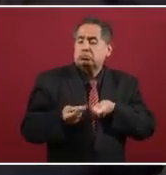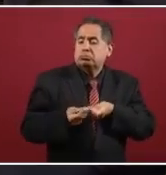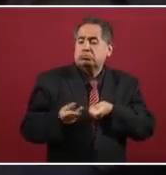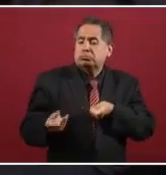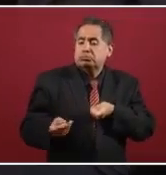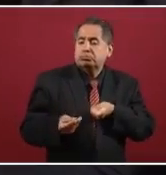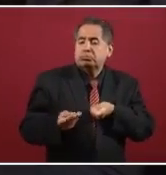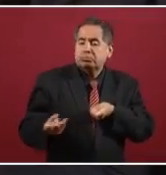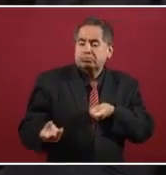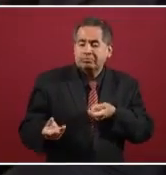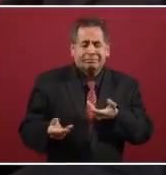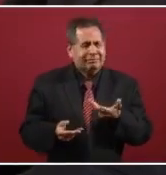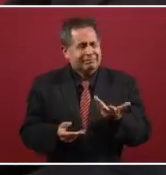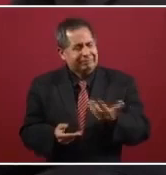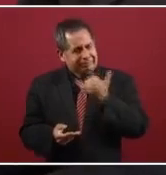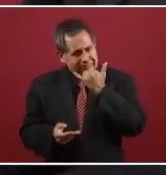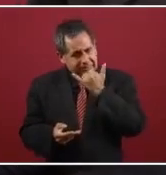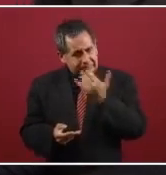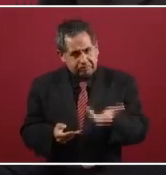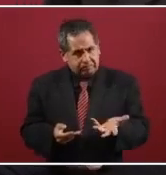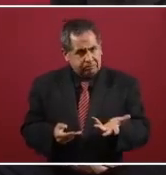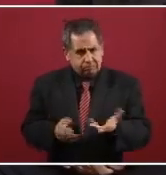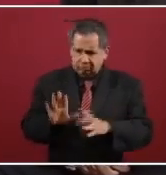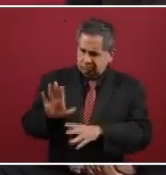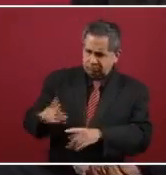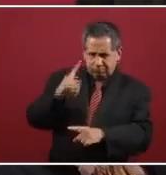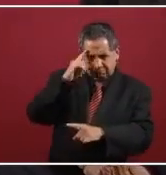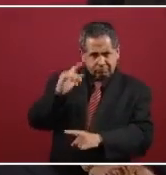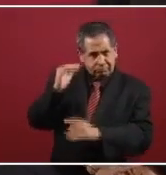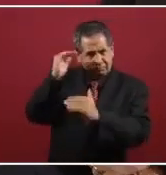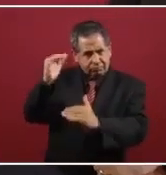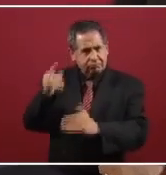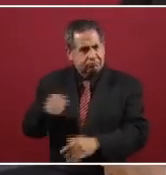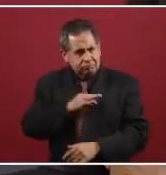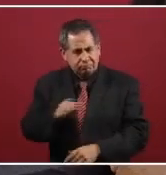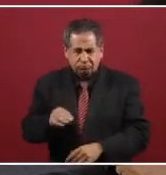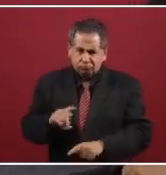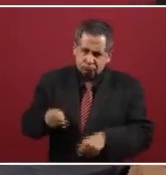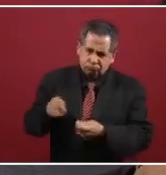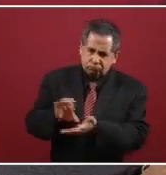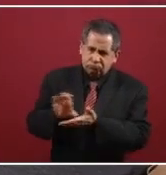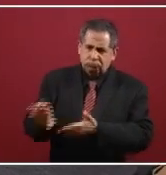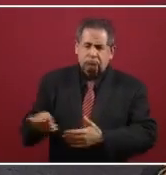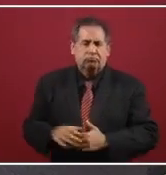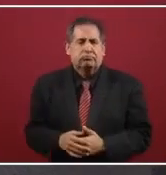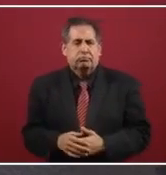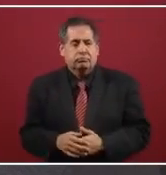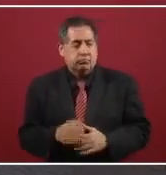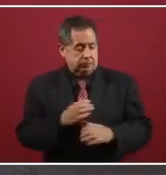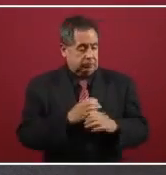les administre sus bienes o lo que les corresponde.